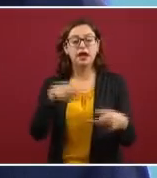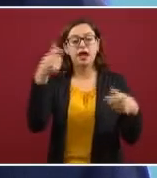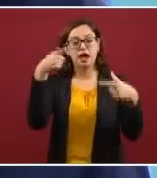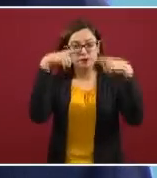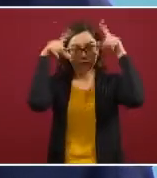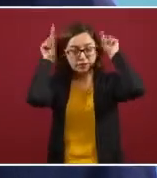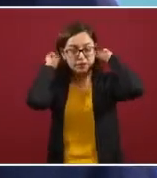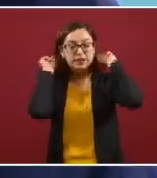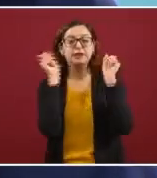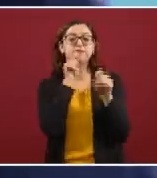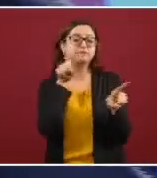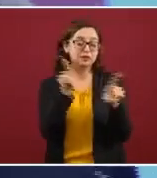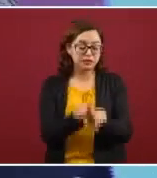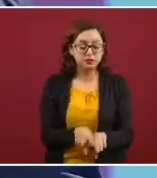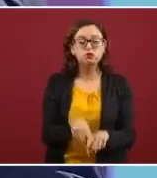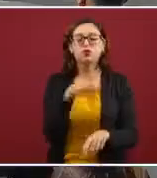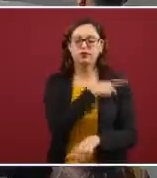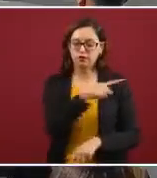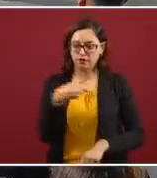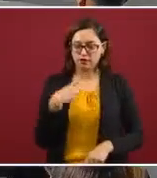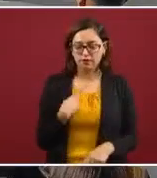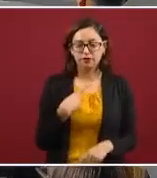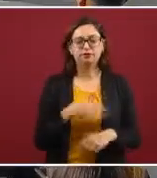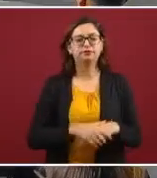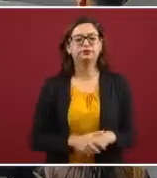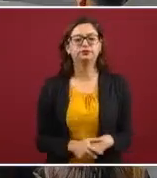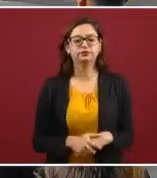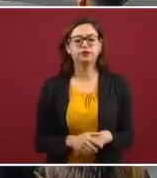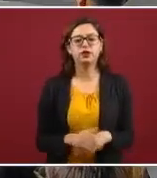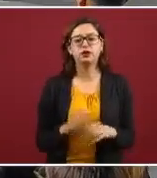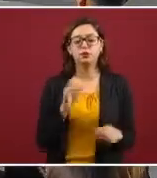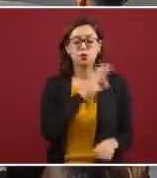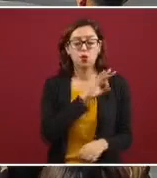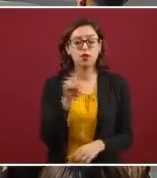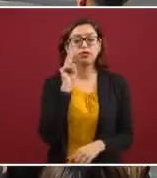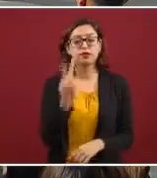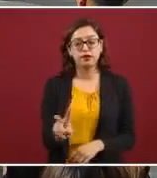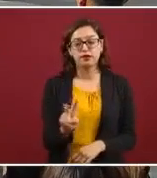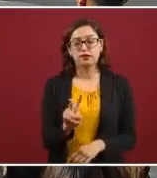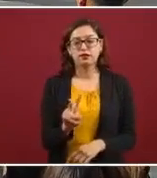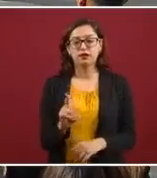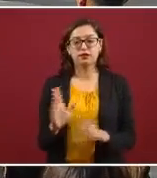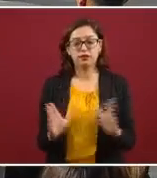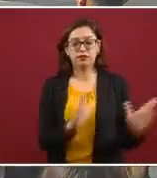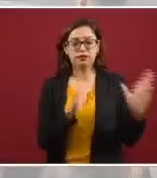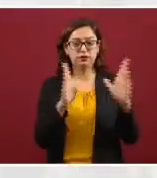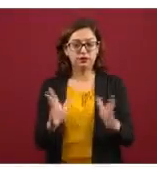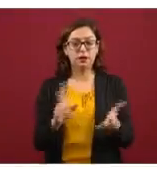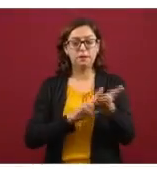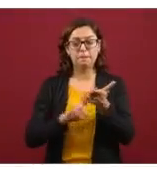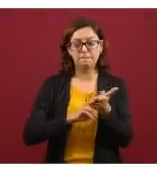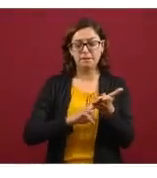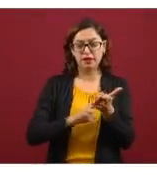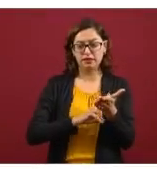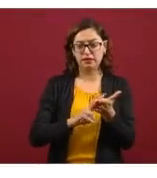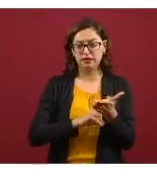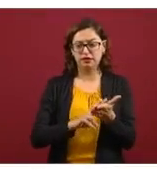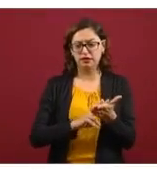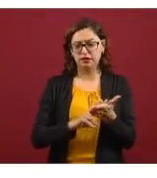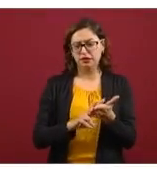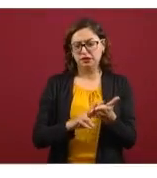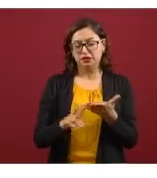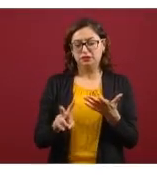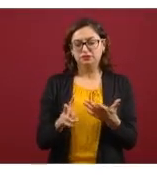de salud. En la parte izquierda del gráfico, que ustedes ven, para nosotros es de color verde, se puede